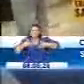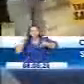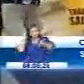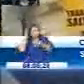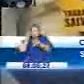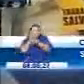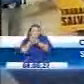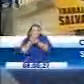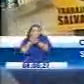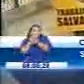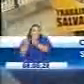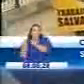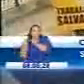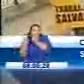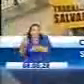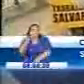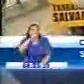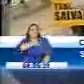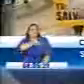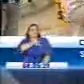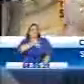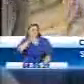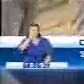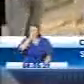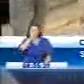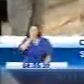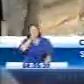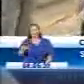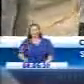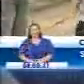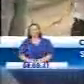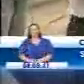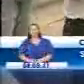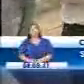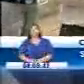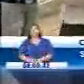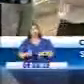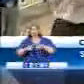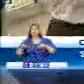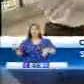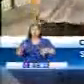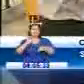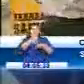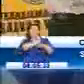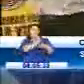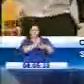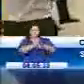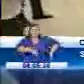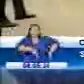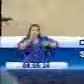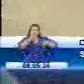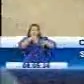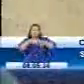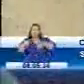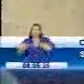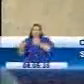traspasará a la ATM pues Seguiremos viendo las campañas viales de parte de la comisión de tránsito del Ecuador miren muchos de ellos se han